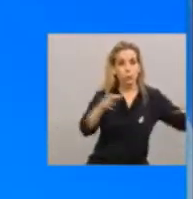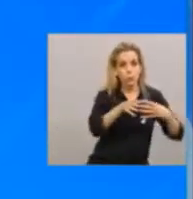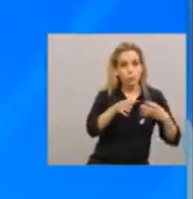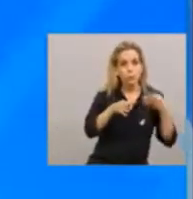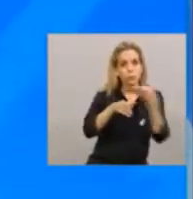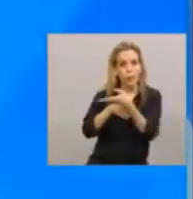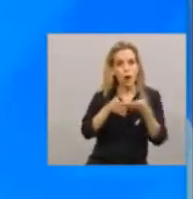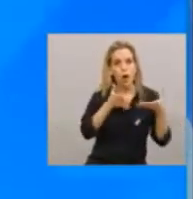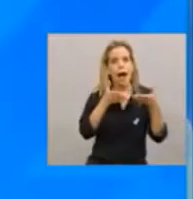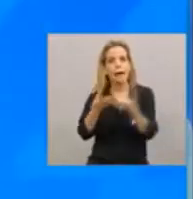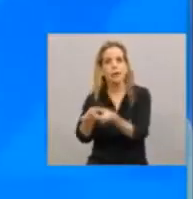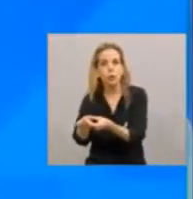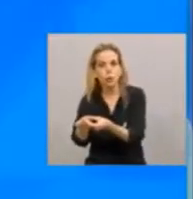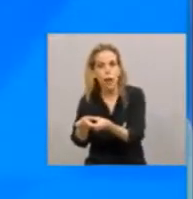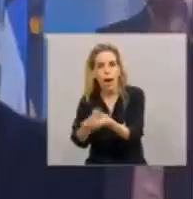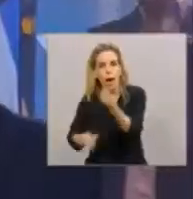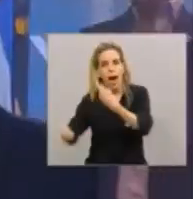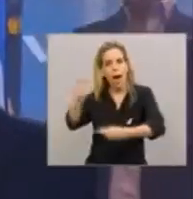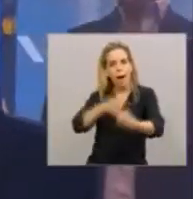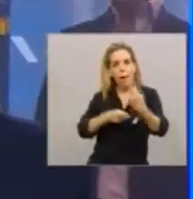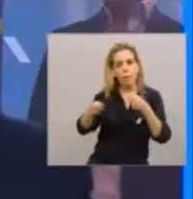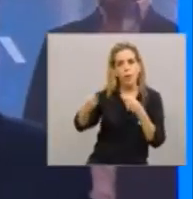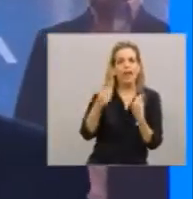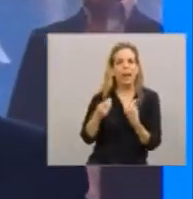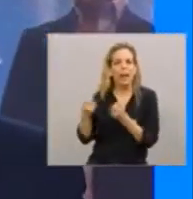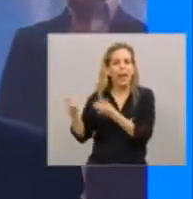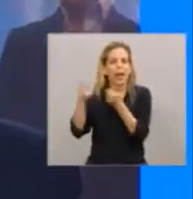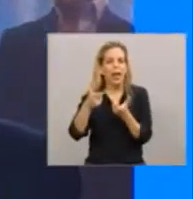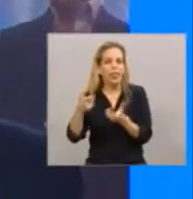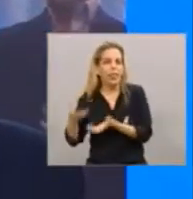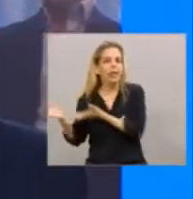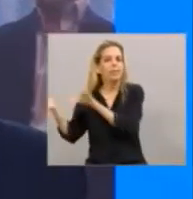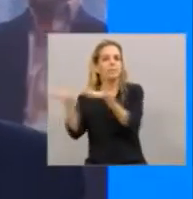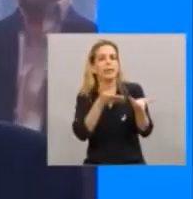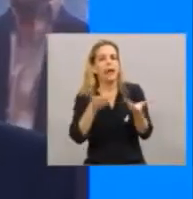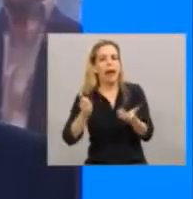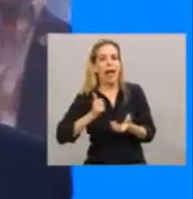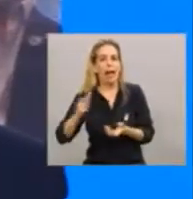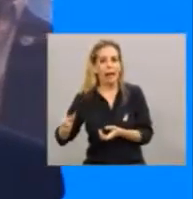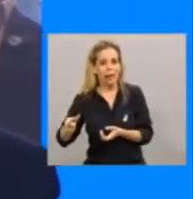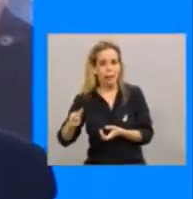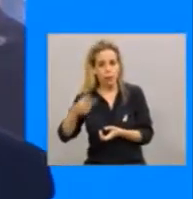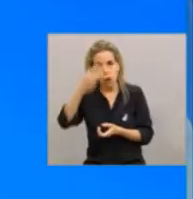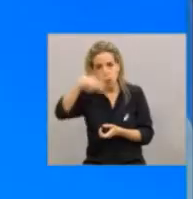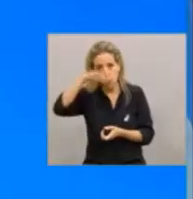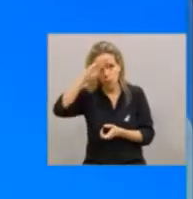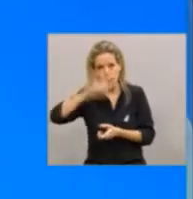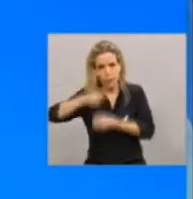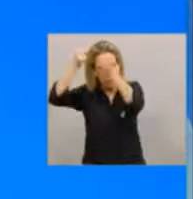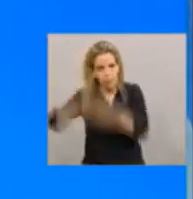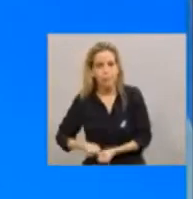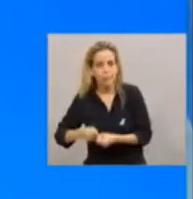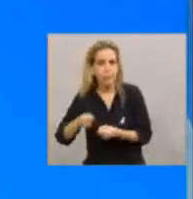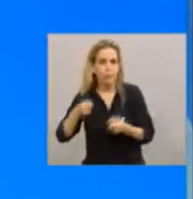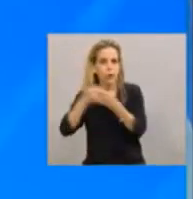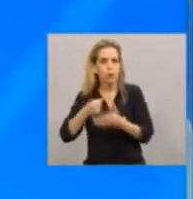a cambio de entregar a su ejército mando a su ejército a pelear el doble y morir allí en